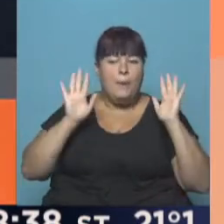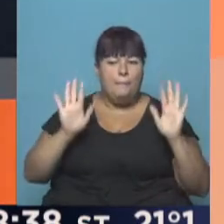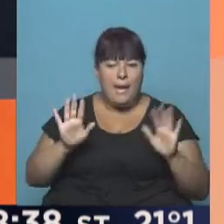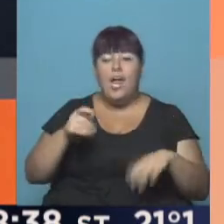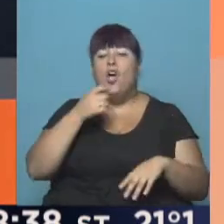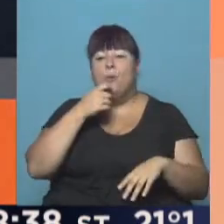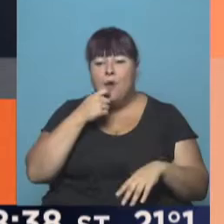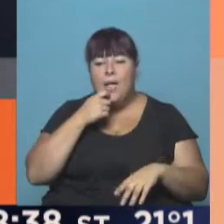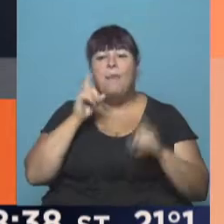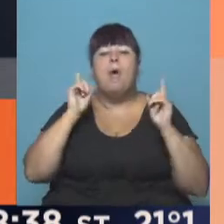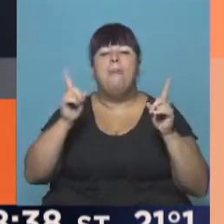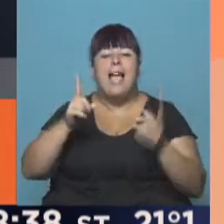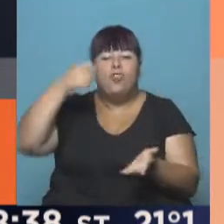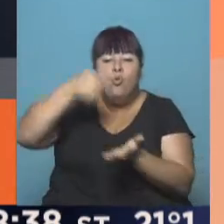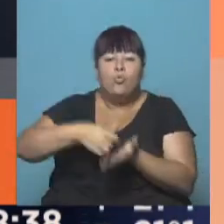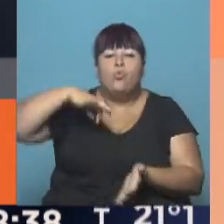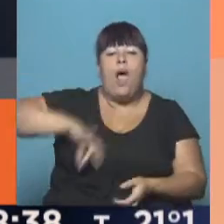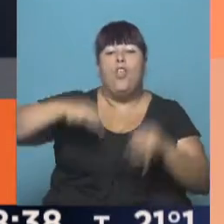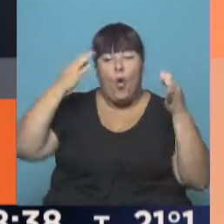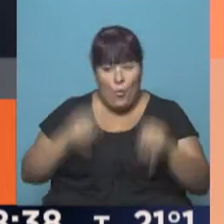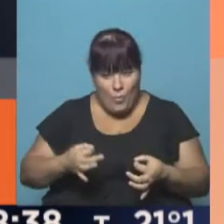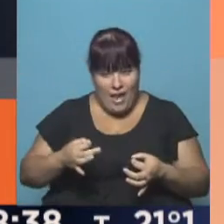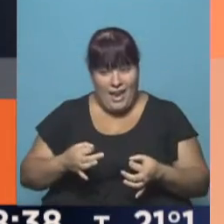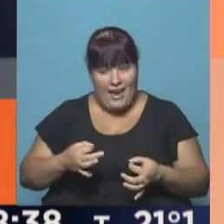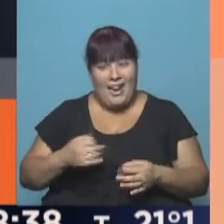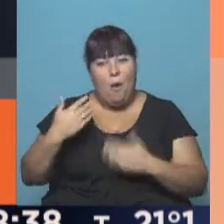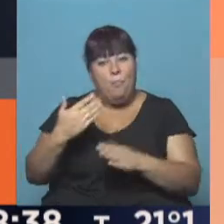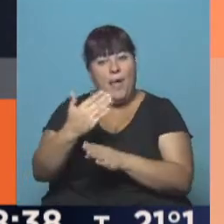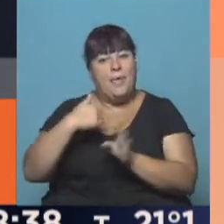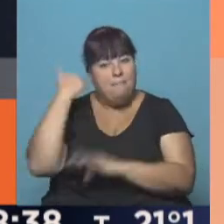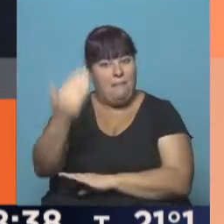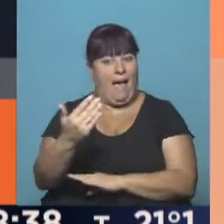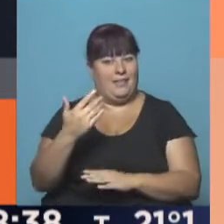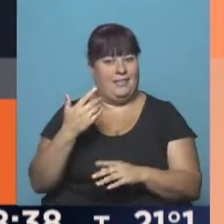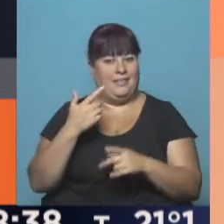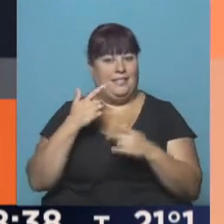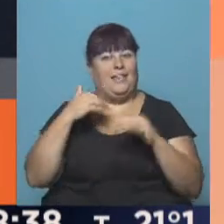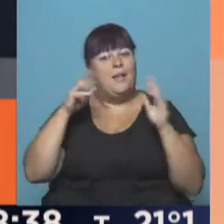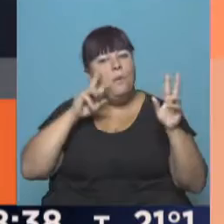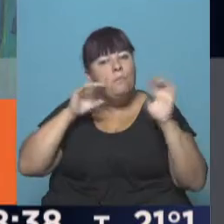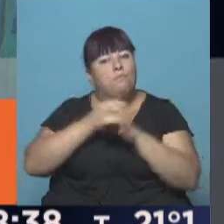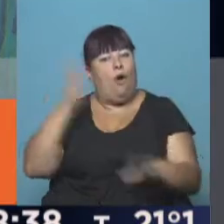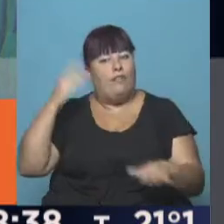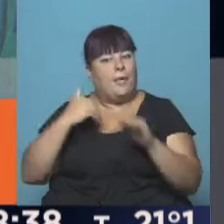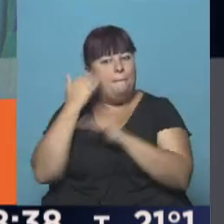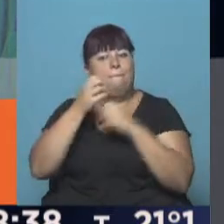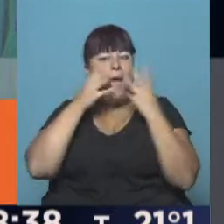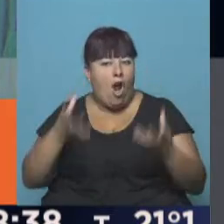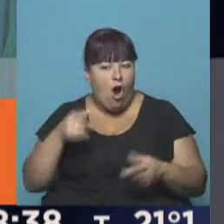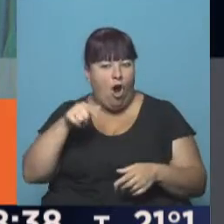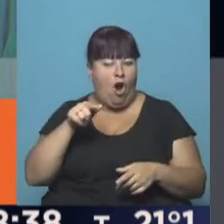si tuviéramos maestros bien pagos la exigencia no podría ser mayor y se podría profesionalizar aún más